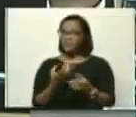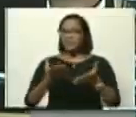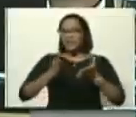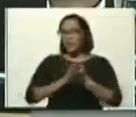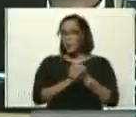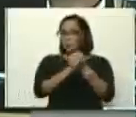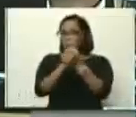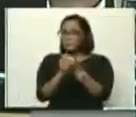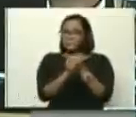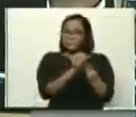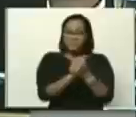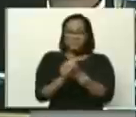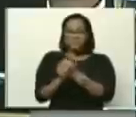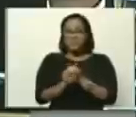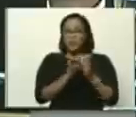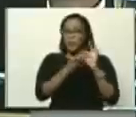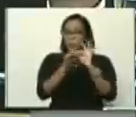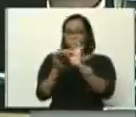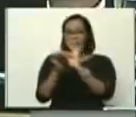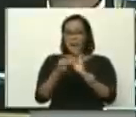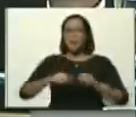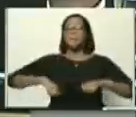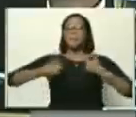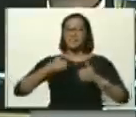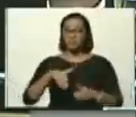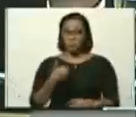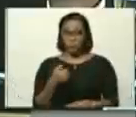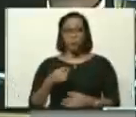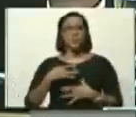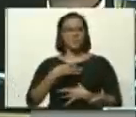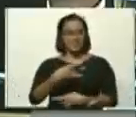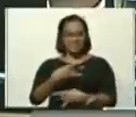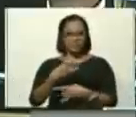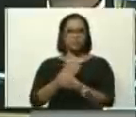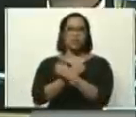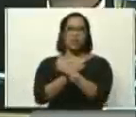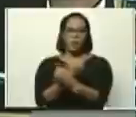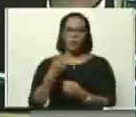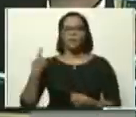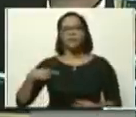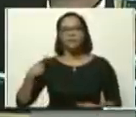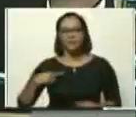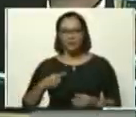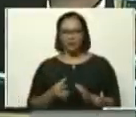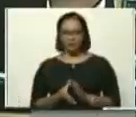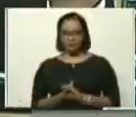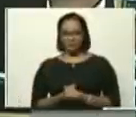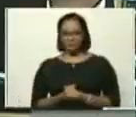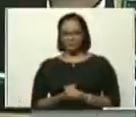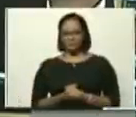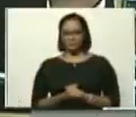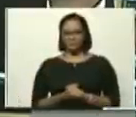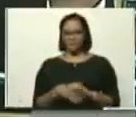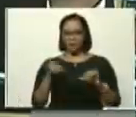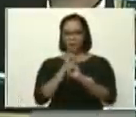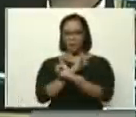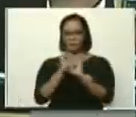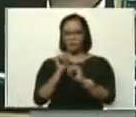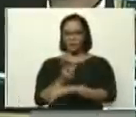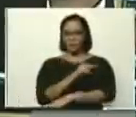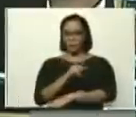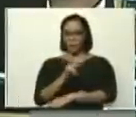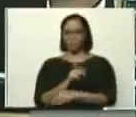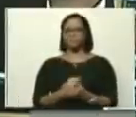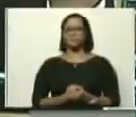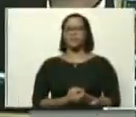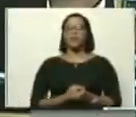día. Más pudo el interés que el amor que te tenía. Fin de la cita. Bienvenido,